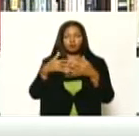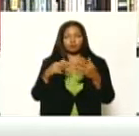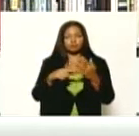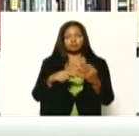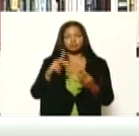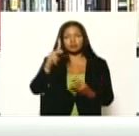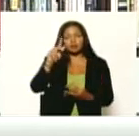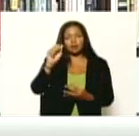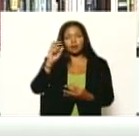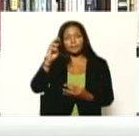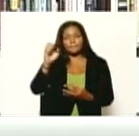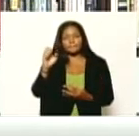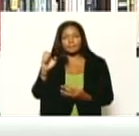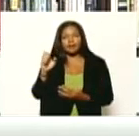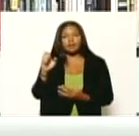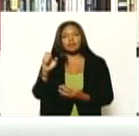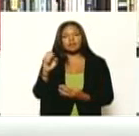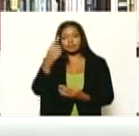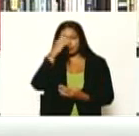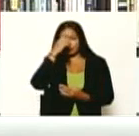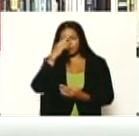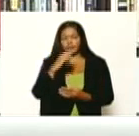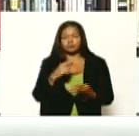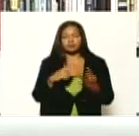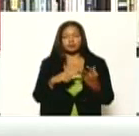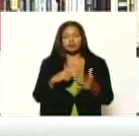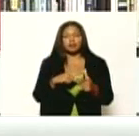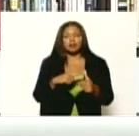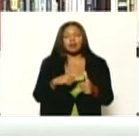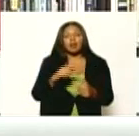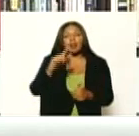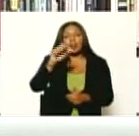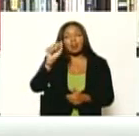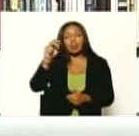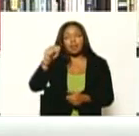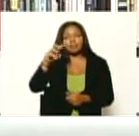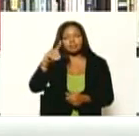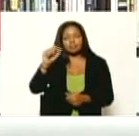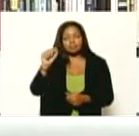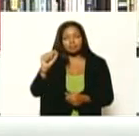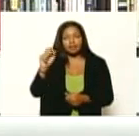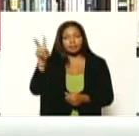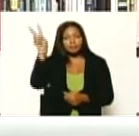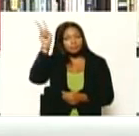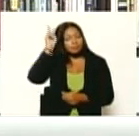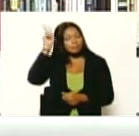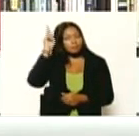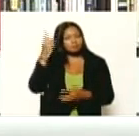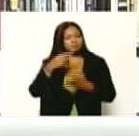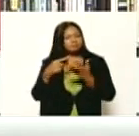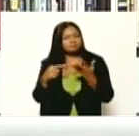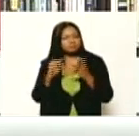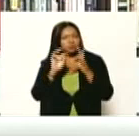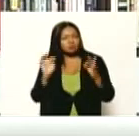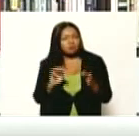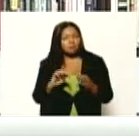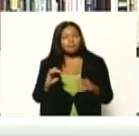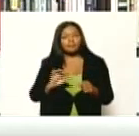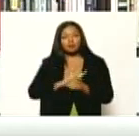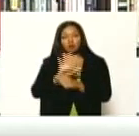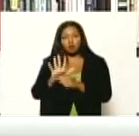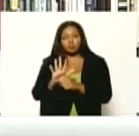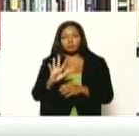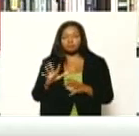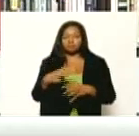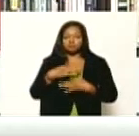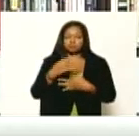Kappa de India y la Lambda del Perú. Estas variantes de interés se caracterizan